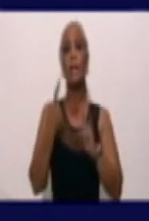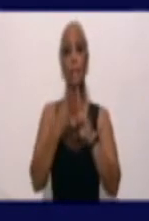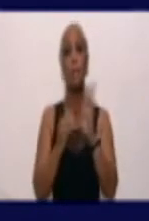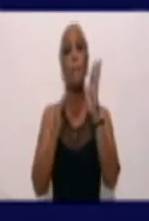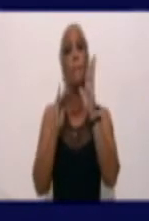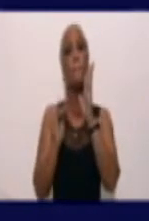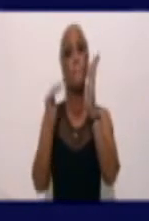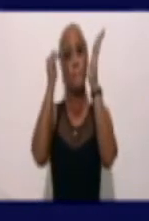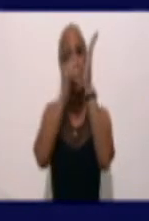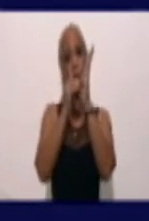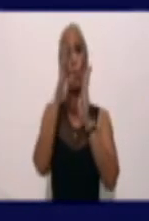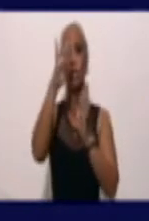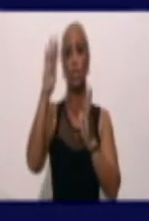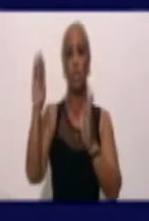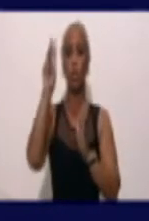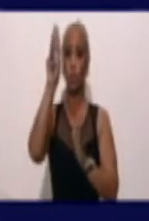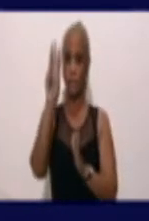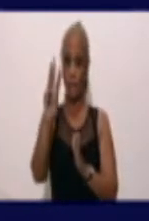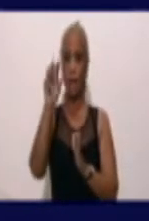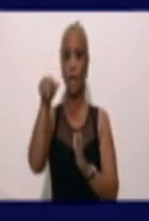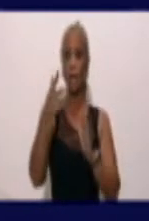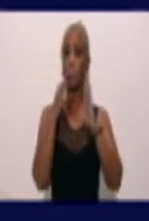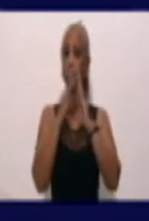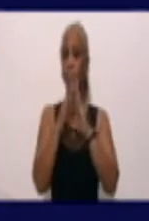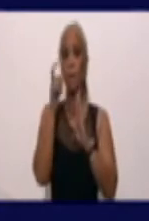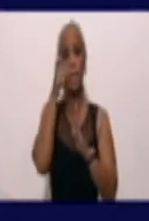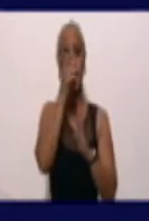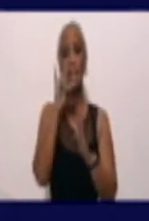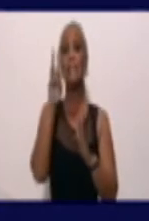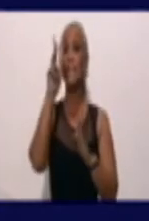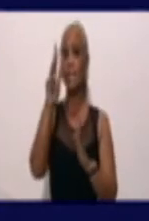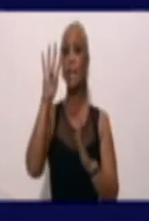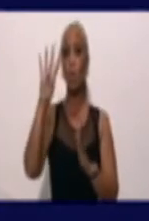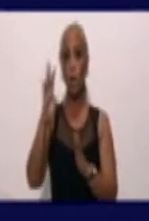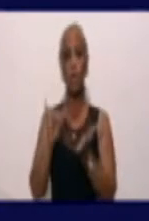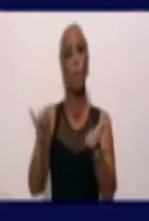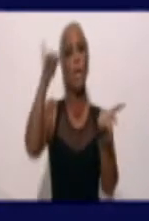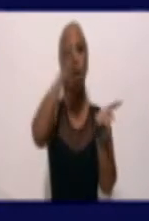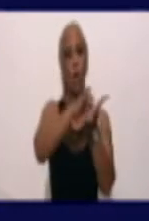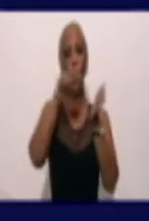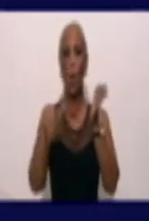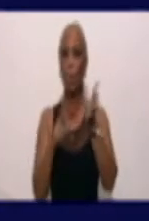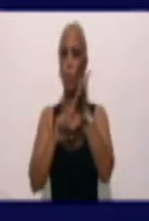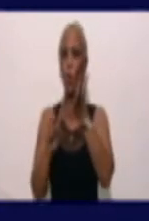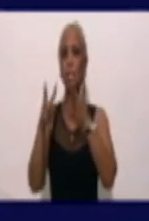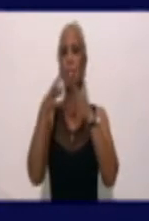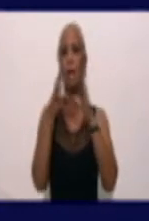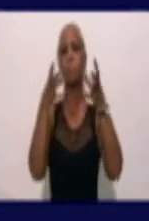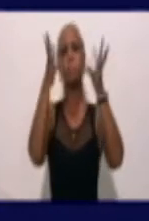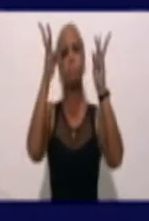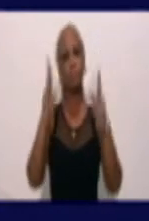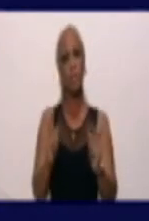1.403 contactos en el hogar. Se vigilan 34 viajeros. Hoy la provincia acumula ya un total